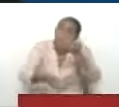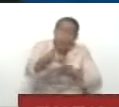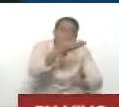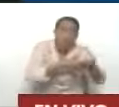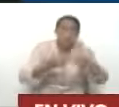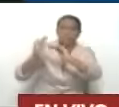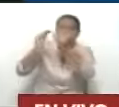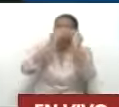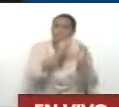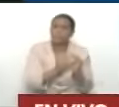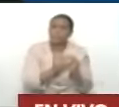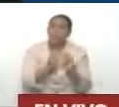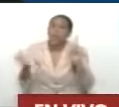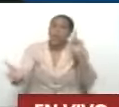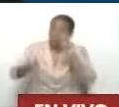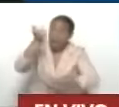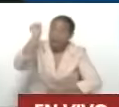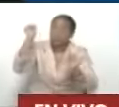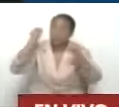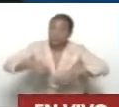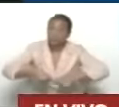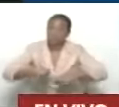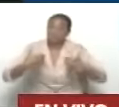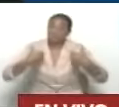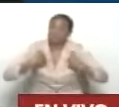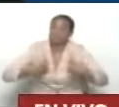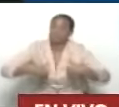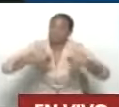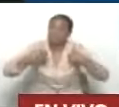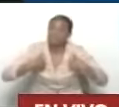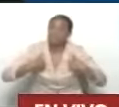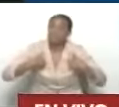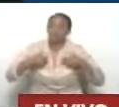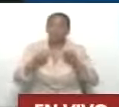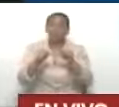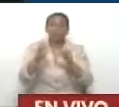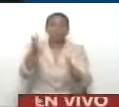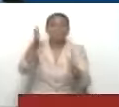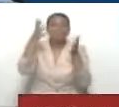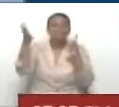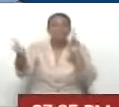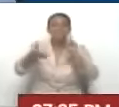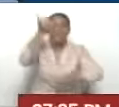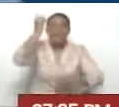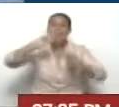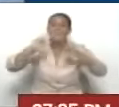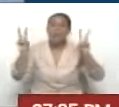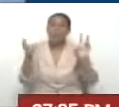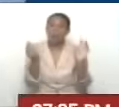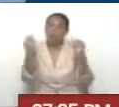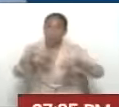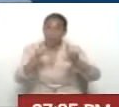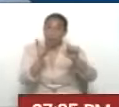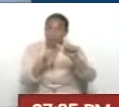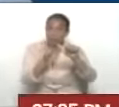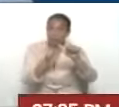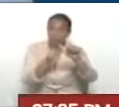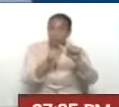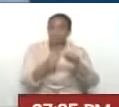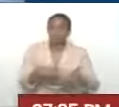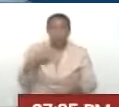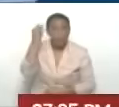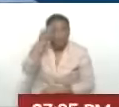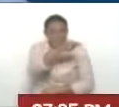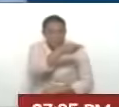venezolanos. Lo logramos a pulso y lo tenemos como uno de los grandes logros, la paz, primer consenso. Porque ellos